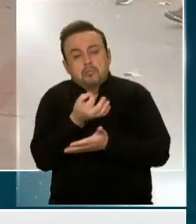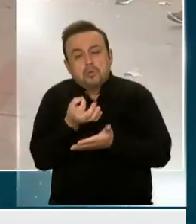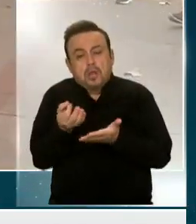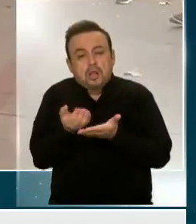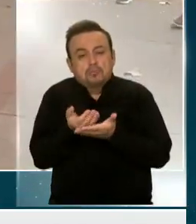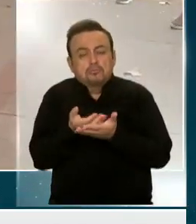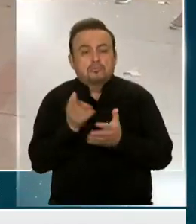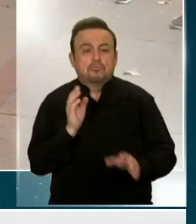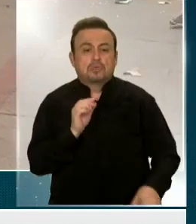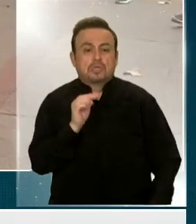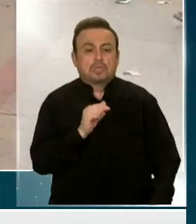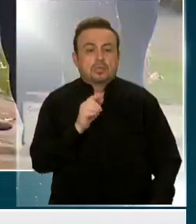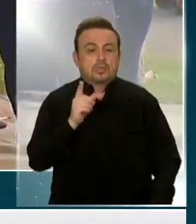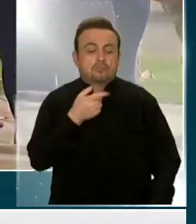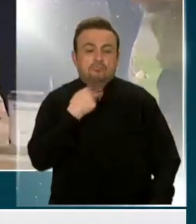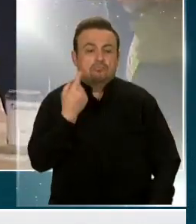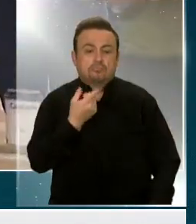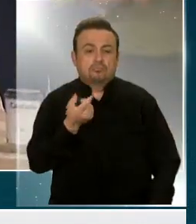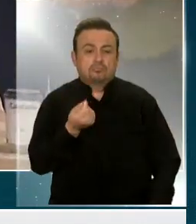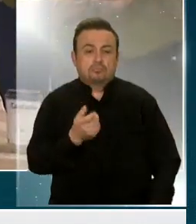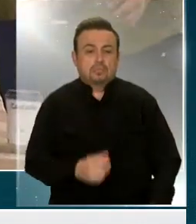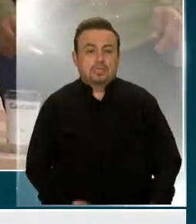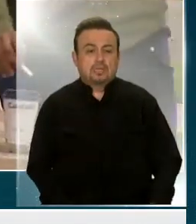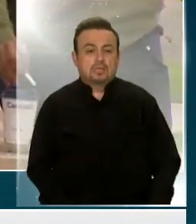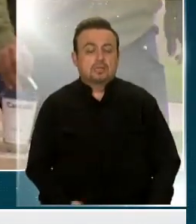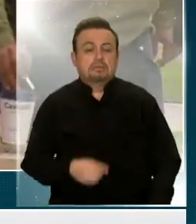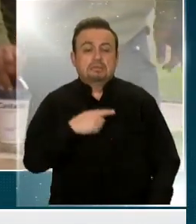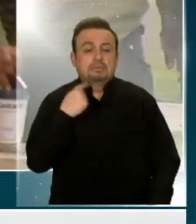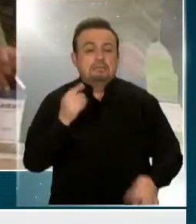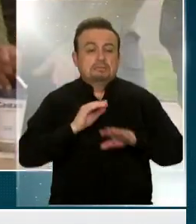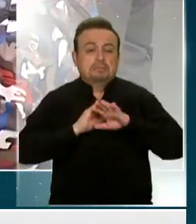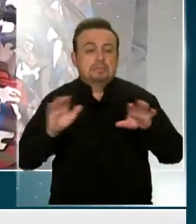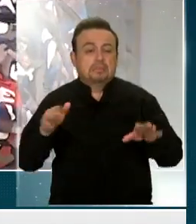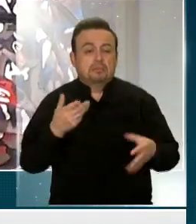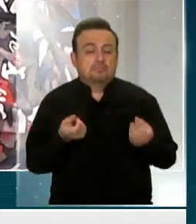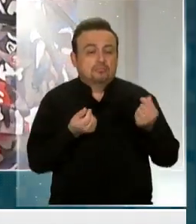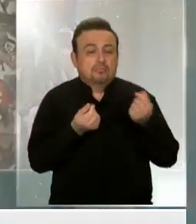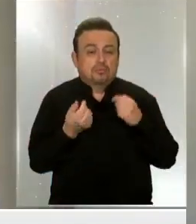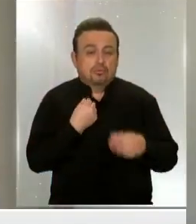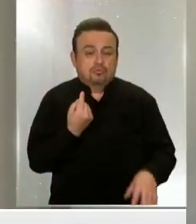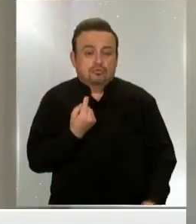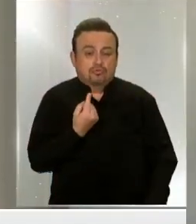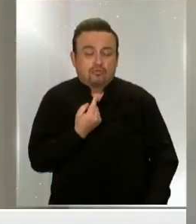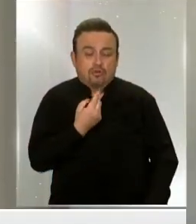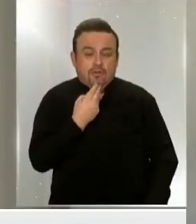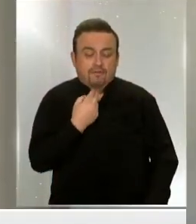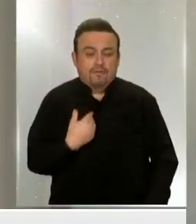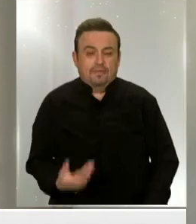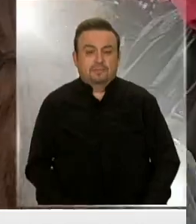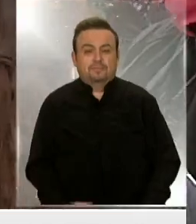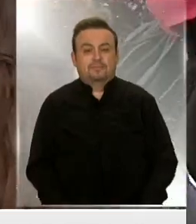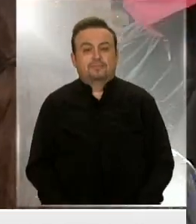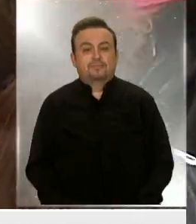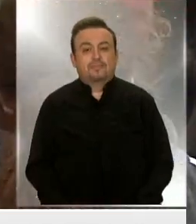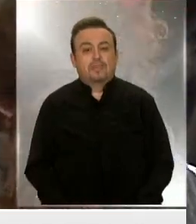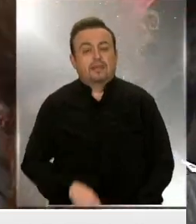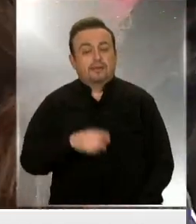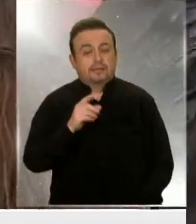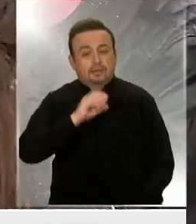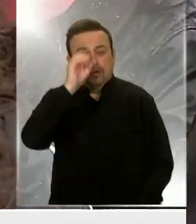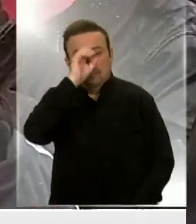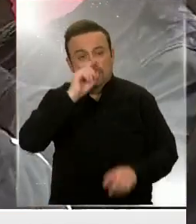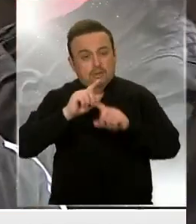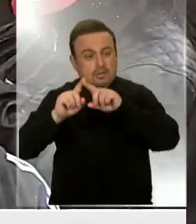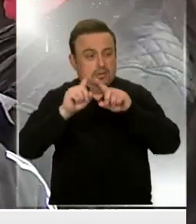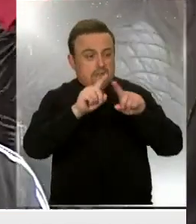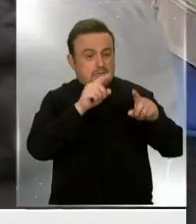moneditas. Entonces con eso no me alcanza, no me alcanza para nada porque yo soy sola. Claro, hay opiniones divididas